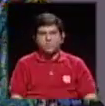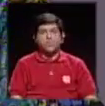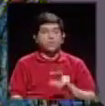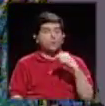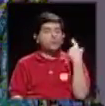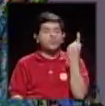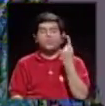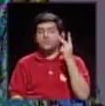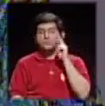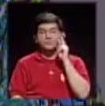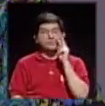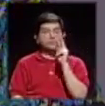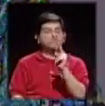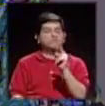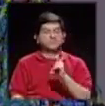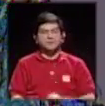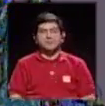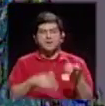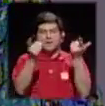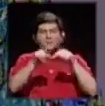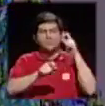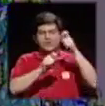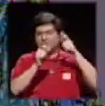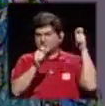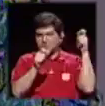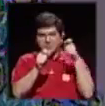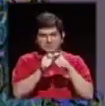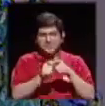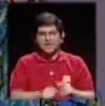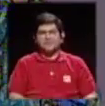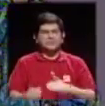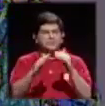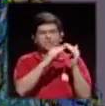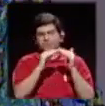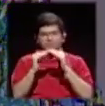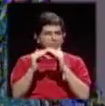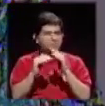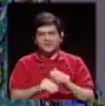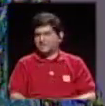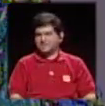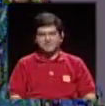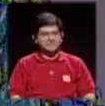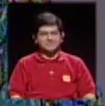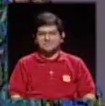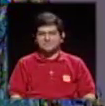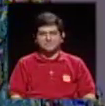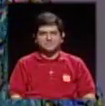solo estamos viendo casos muy específicos de comunidades, sino que